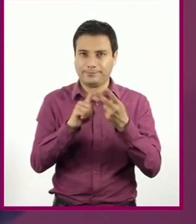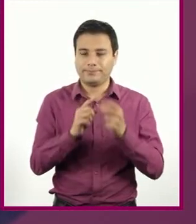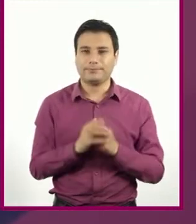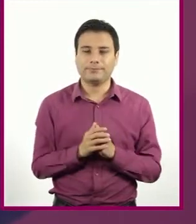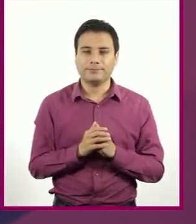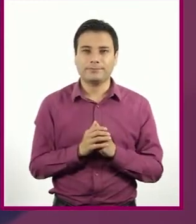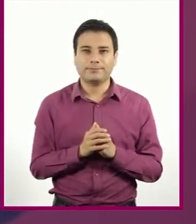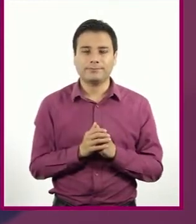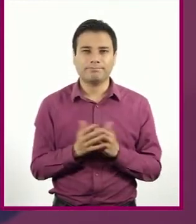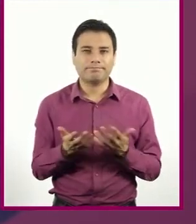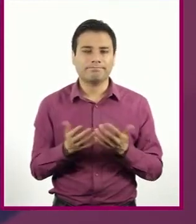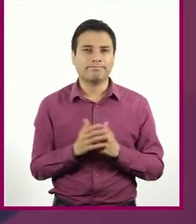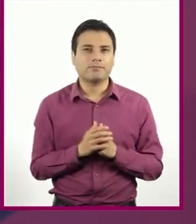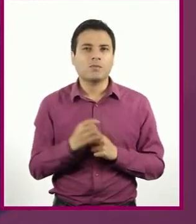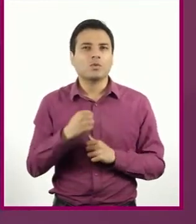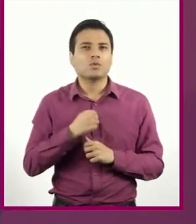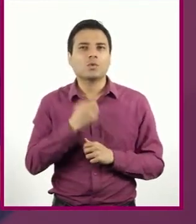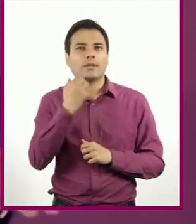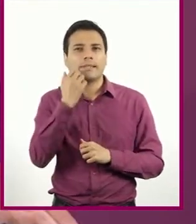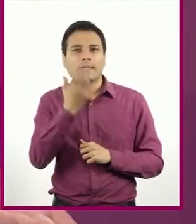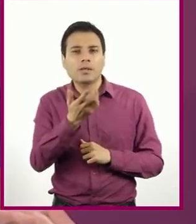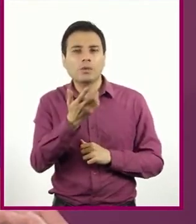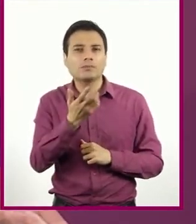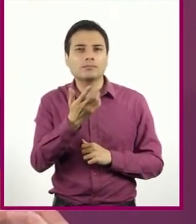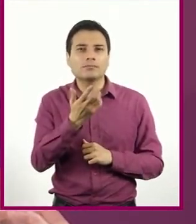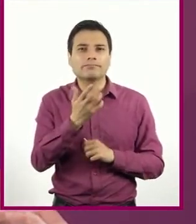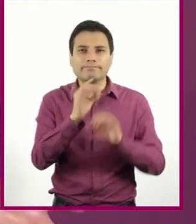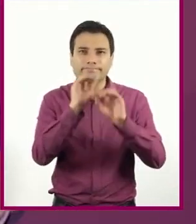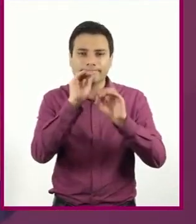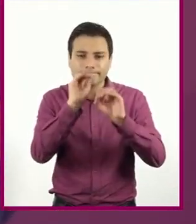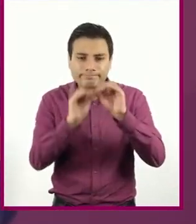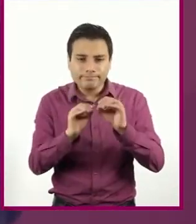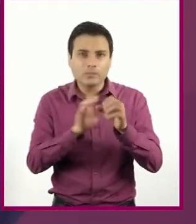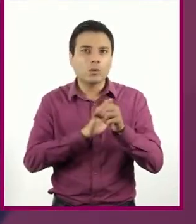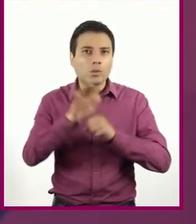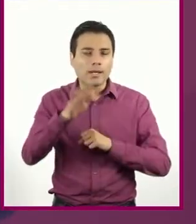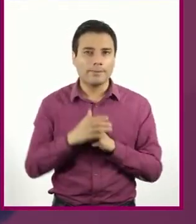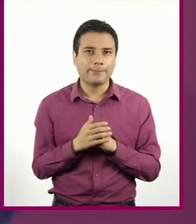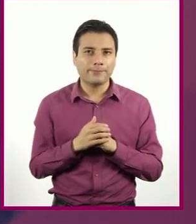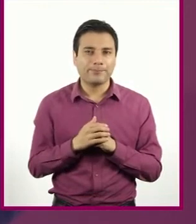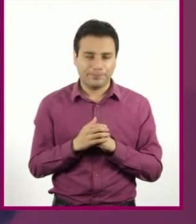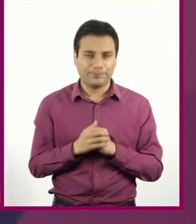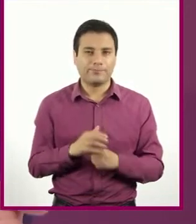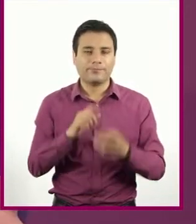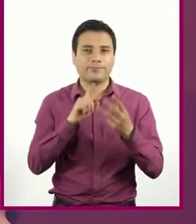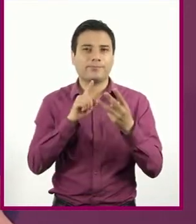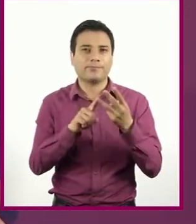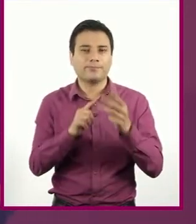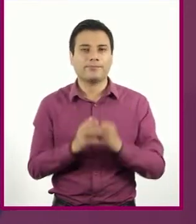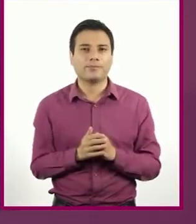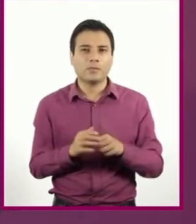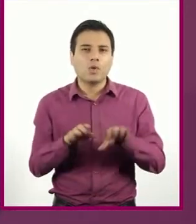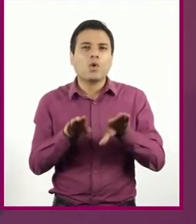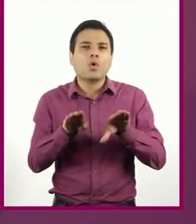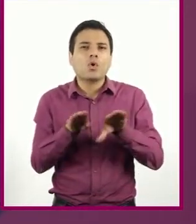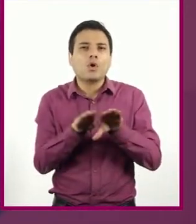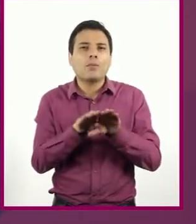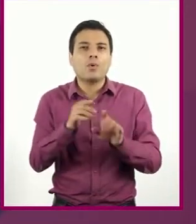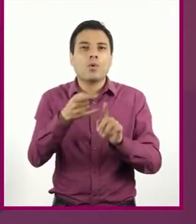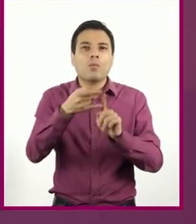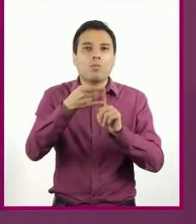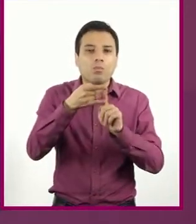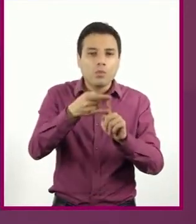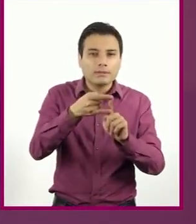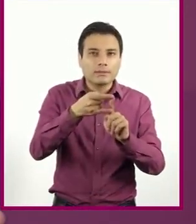¿Qué aspectos se retoman de tal narración para crear la historieta? 3. ¿Cómo muestran las viñetas esta